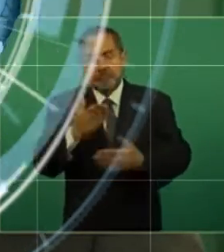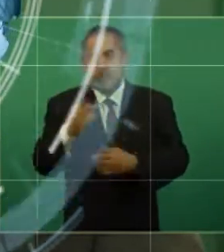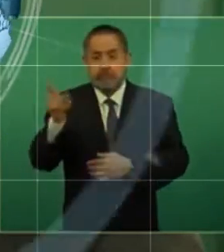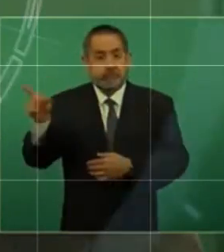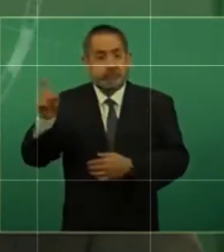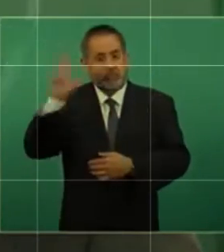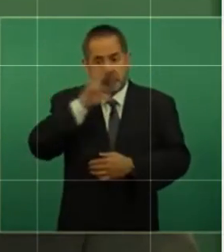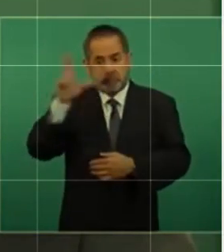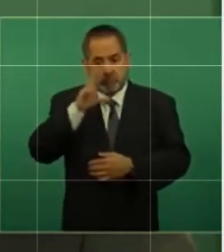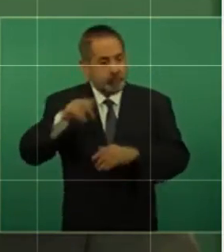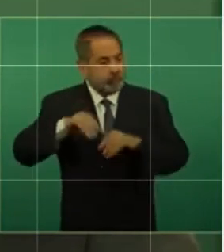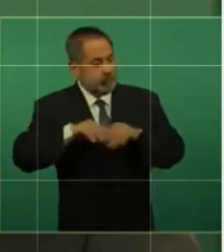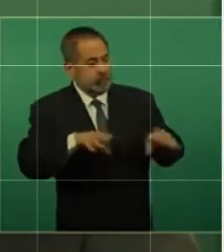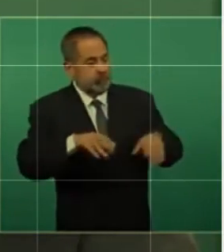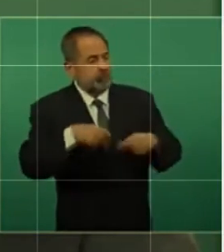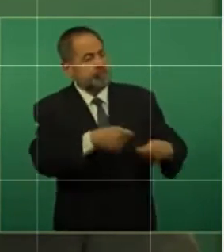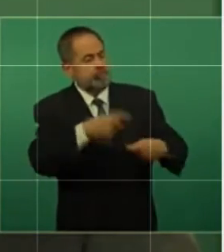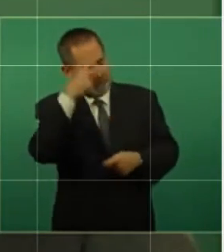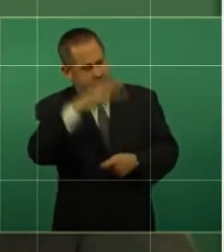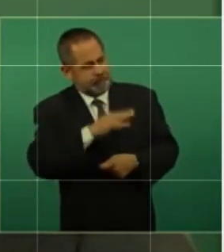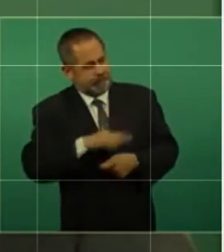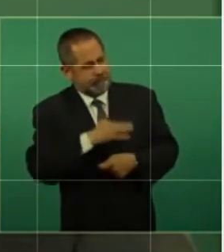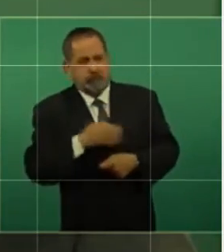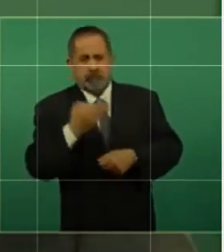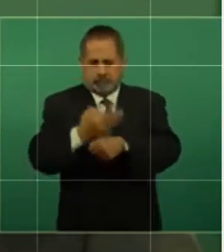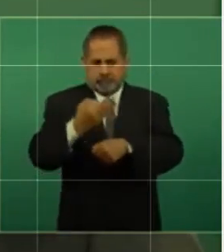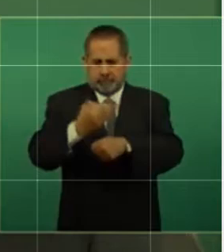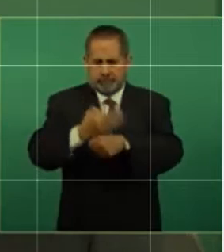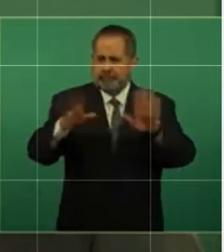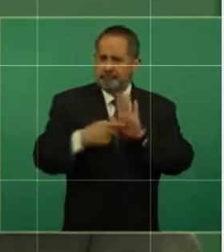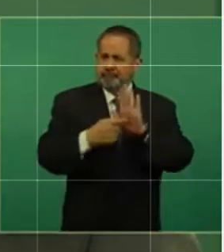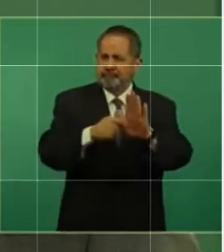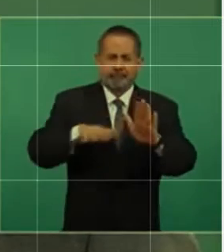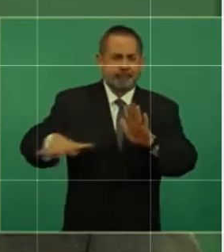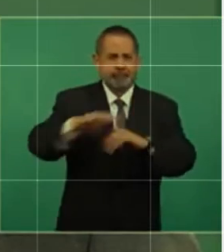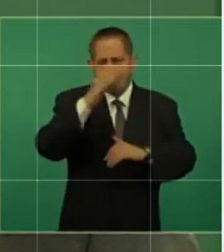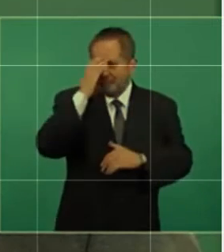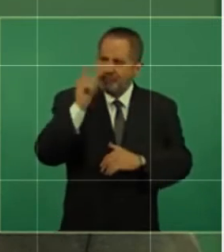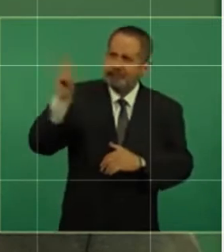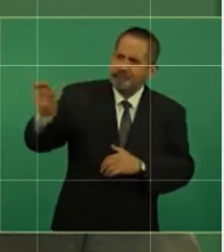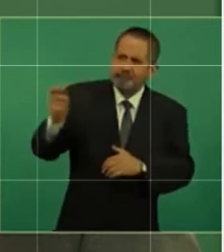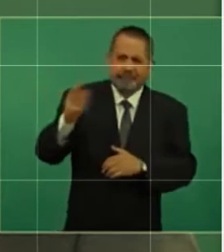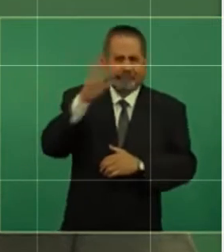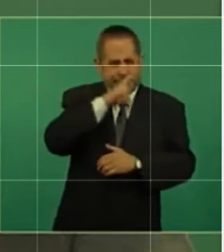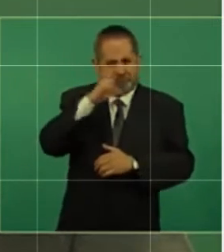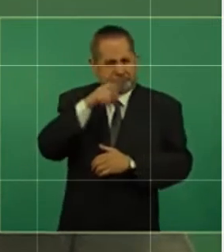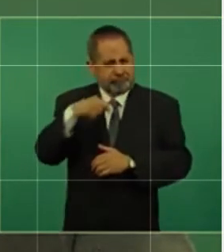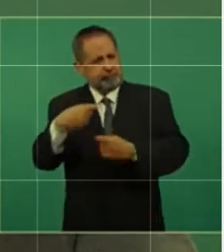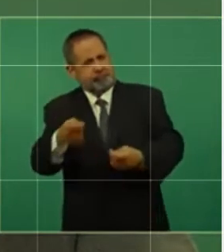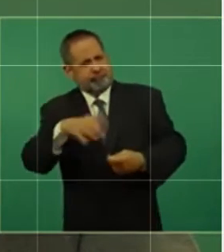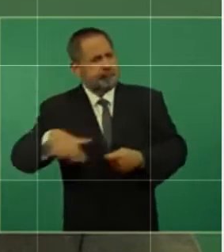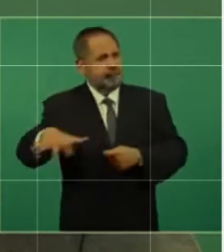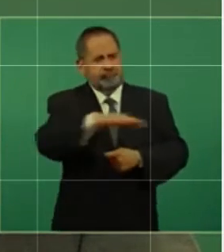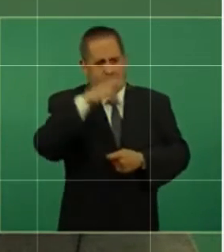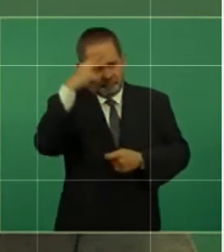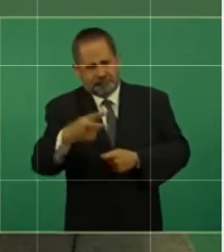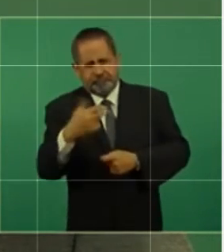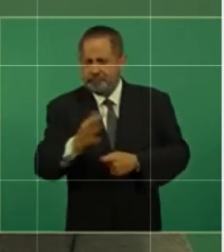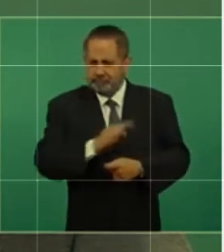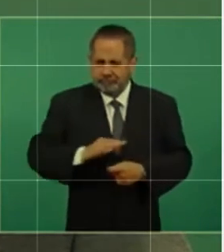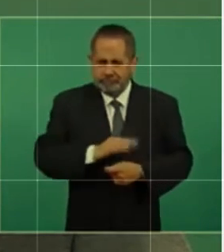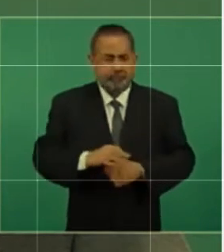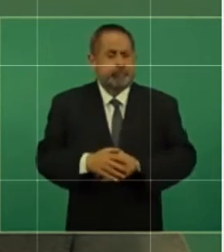que queremos dar a conocer al pueblo de México el día de hoy. Es una felicitación del